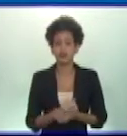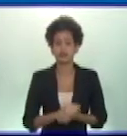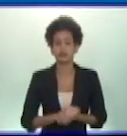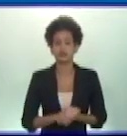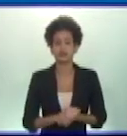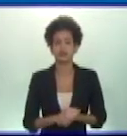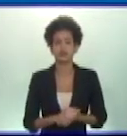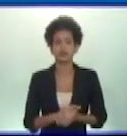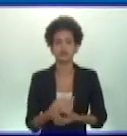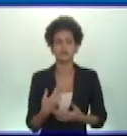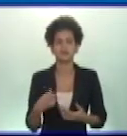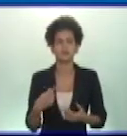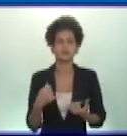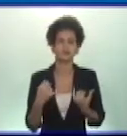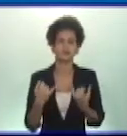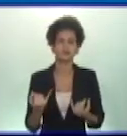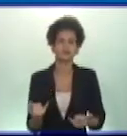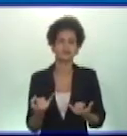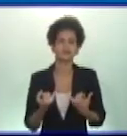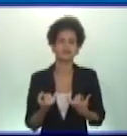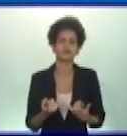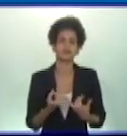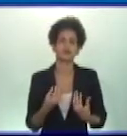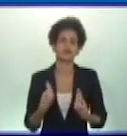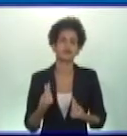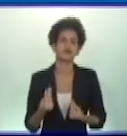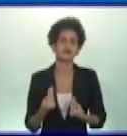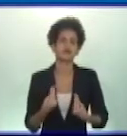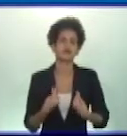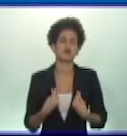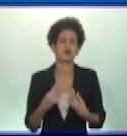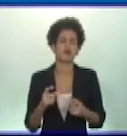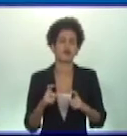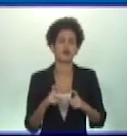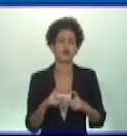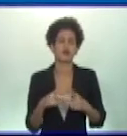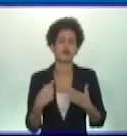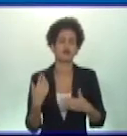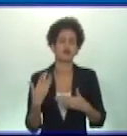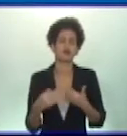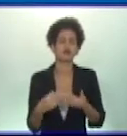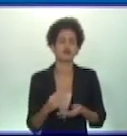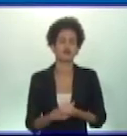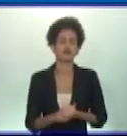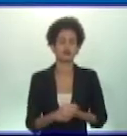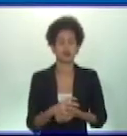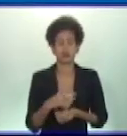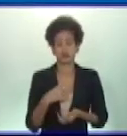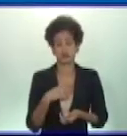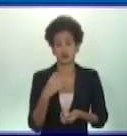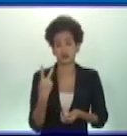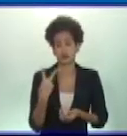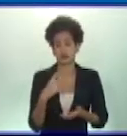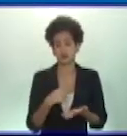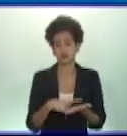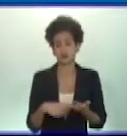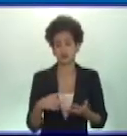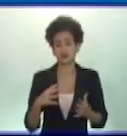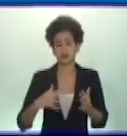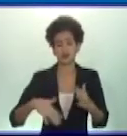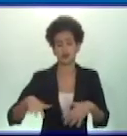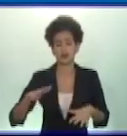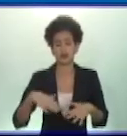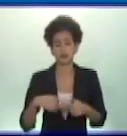información nos brinda el texto? Bueno, tenemos que ella iba a pasar 2 semanas en la playa,